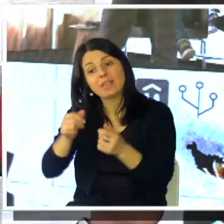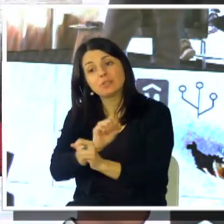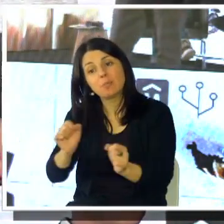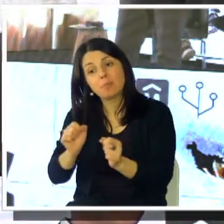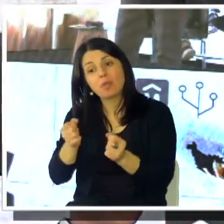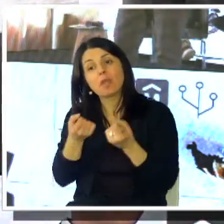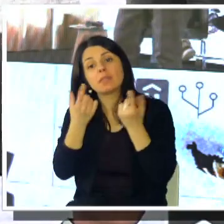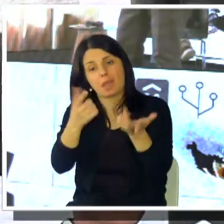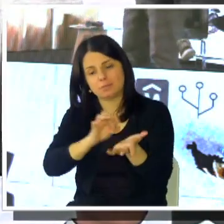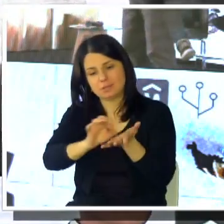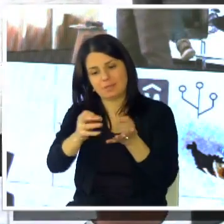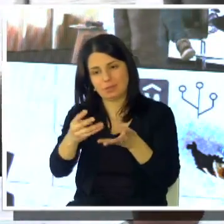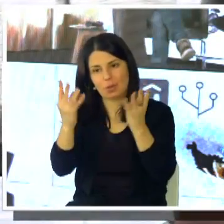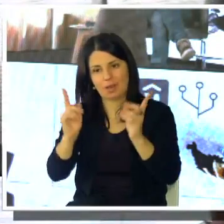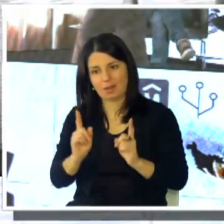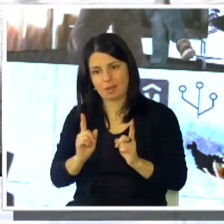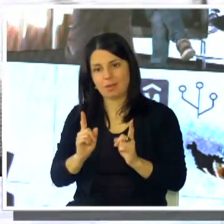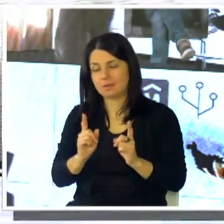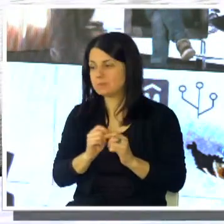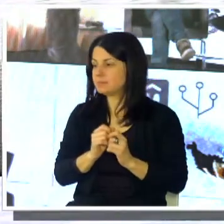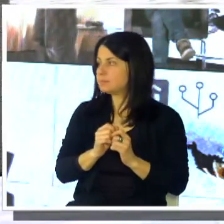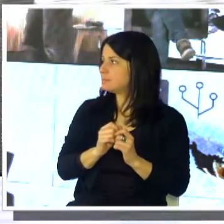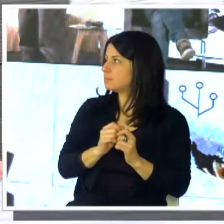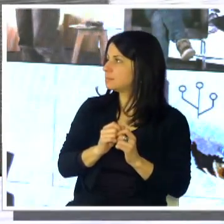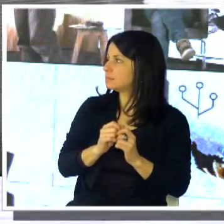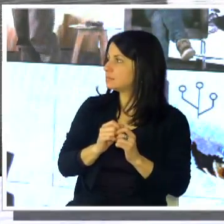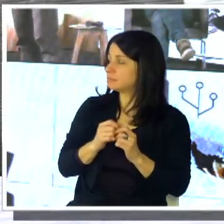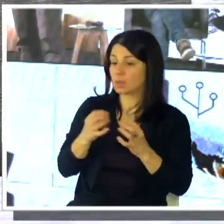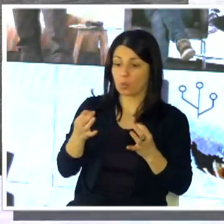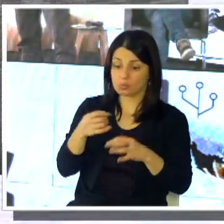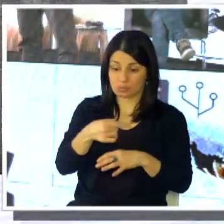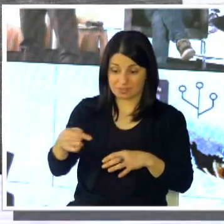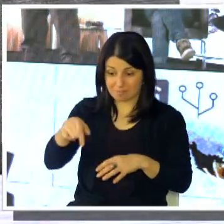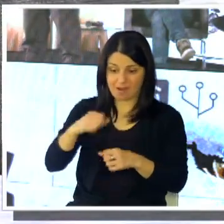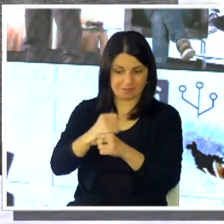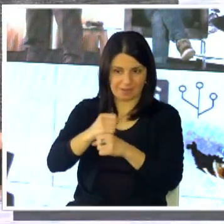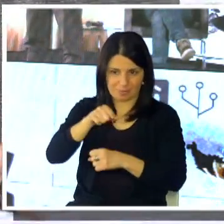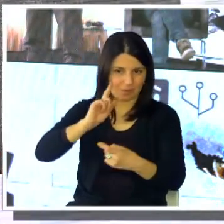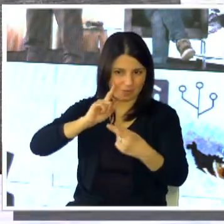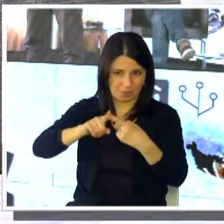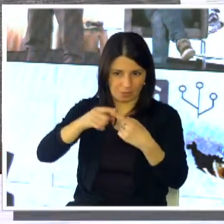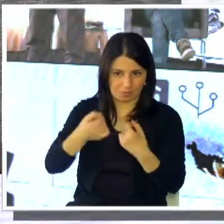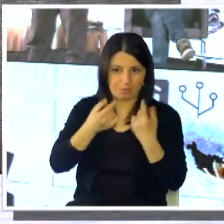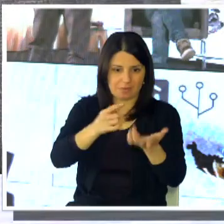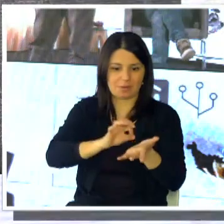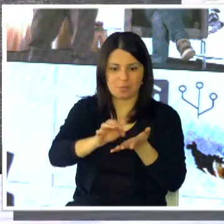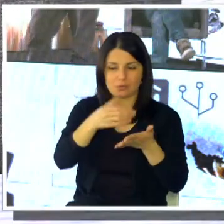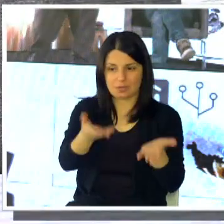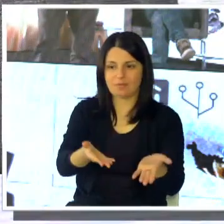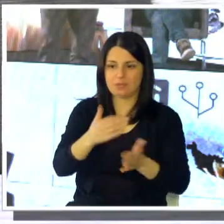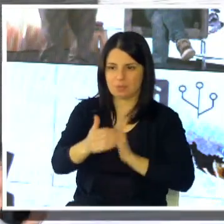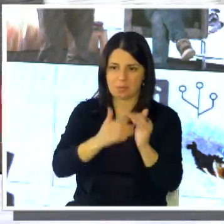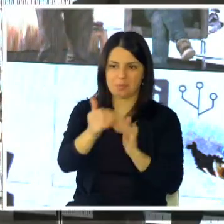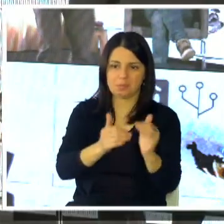como servicio en general, y concretamente esta semana estamos trabajando en eso, con el